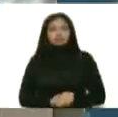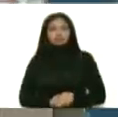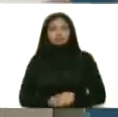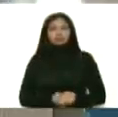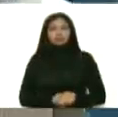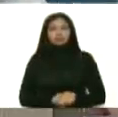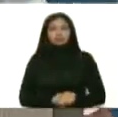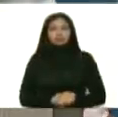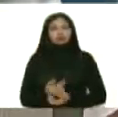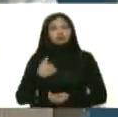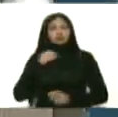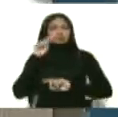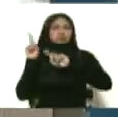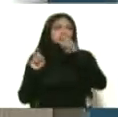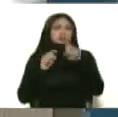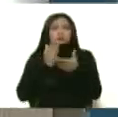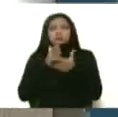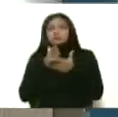Uno se pregunta,